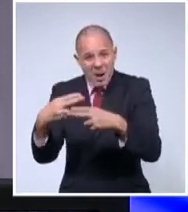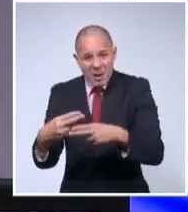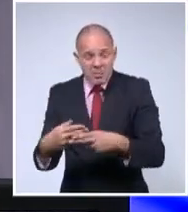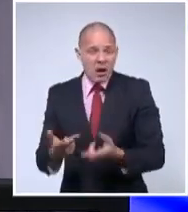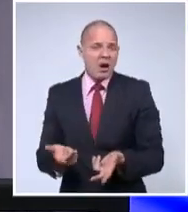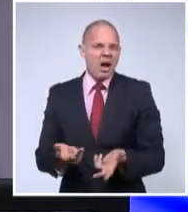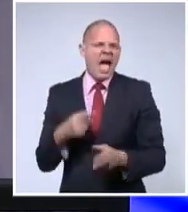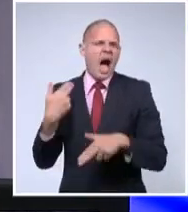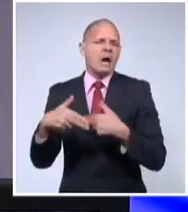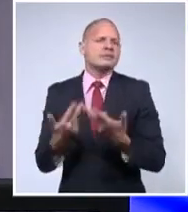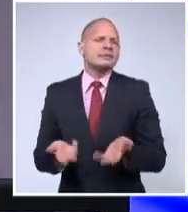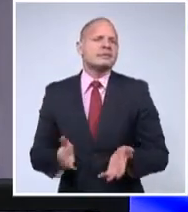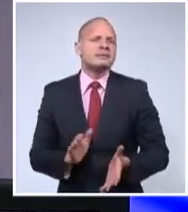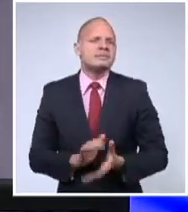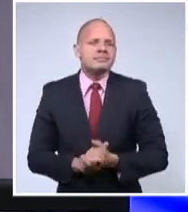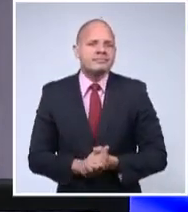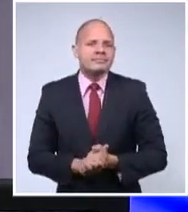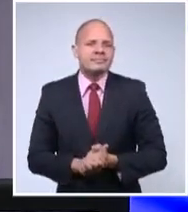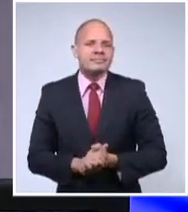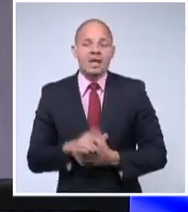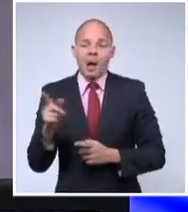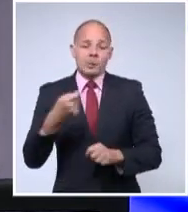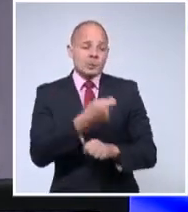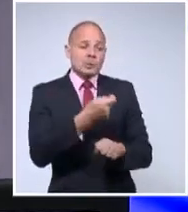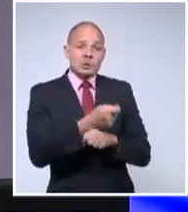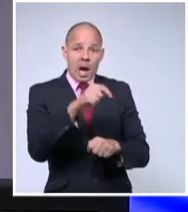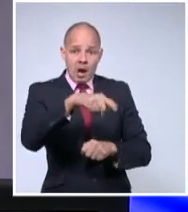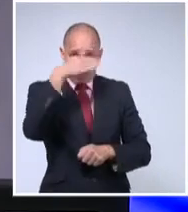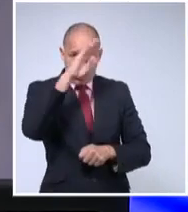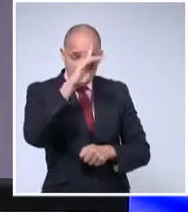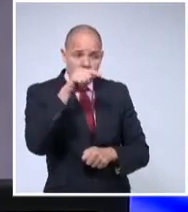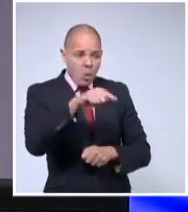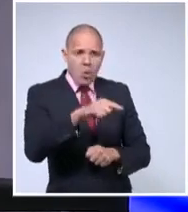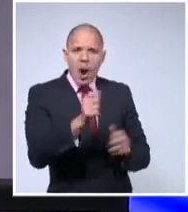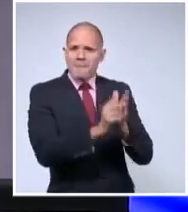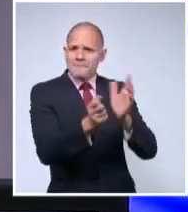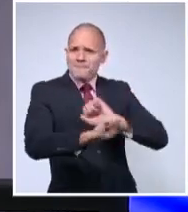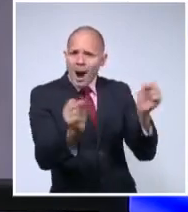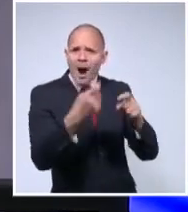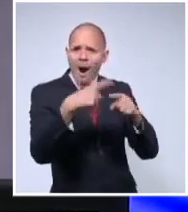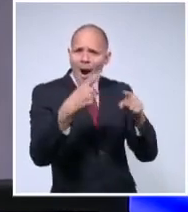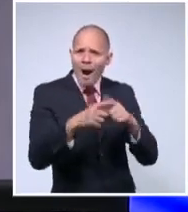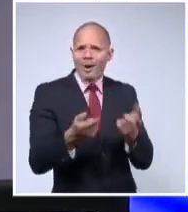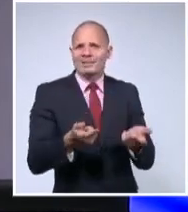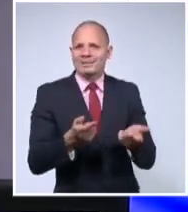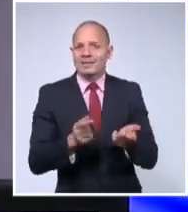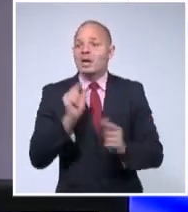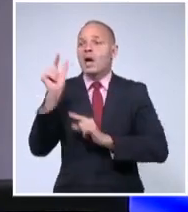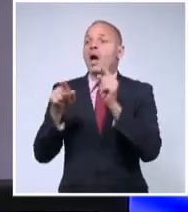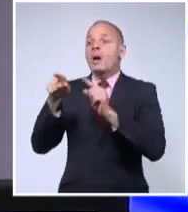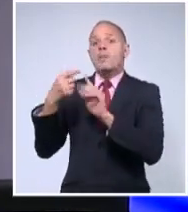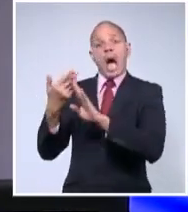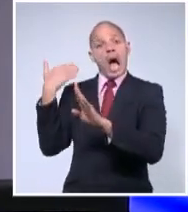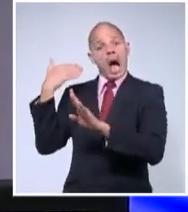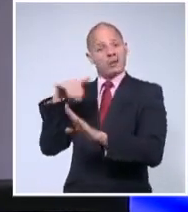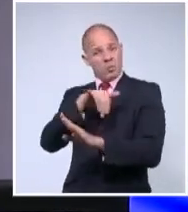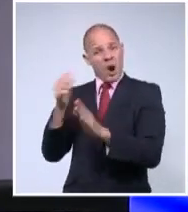en Cuba, actos terroristas. Y algunas de las personas que incitan a estos actos son personas que tienen un pasado